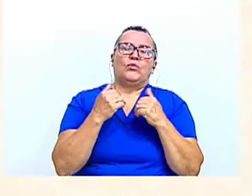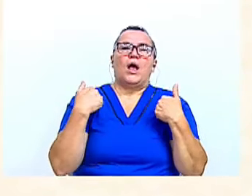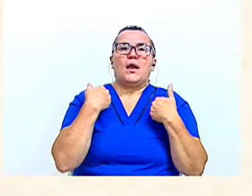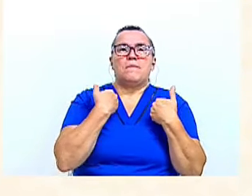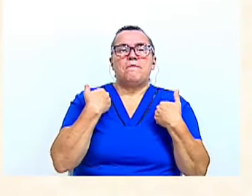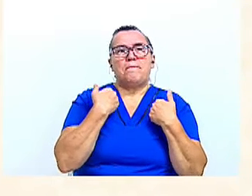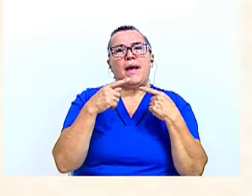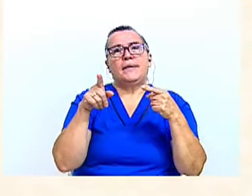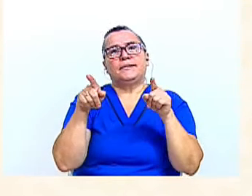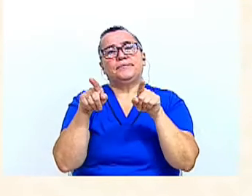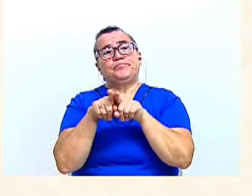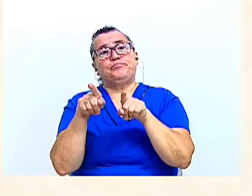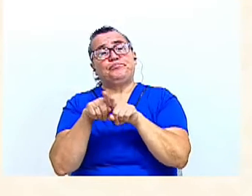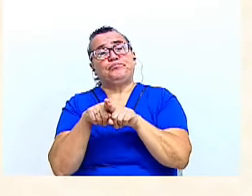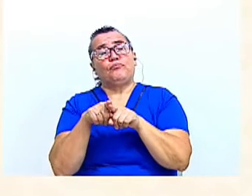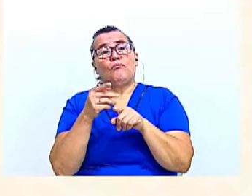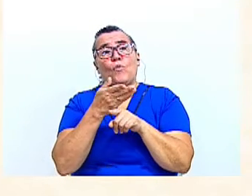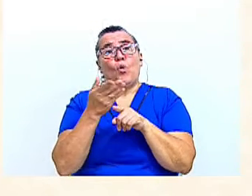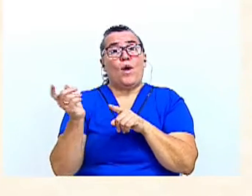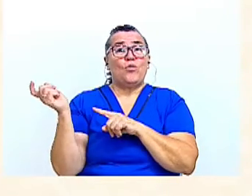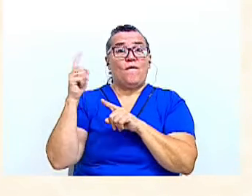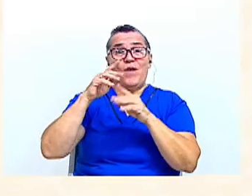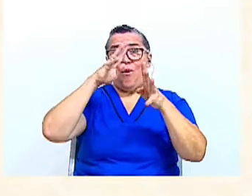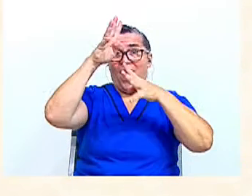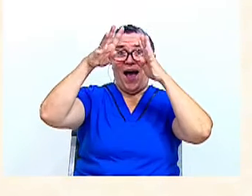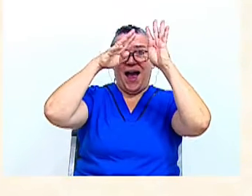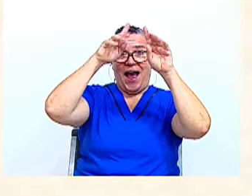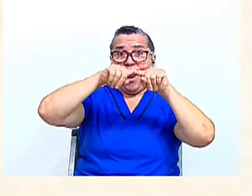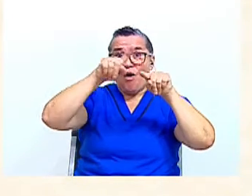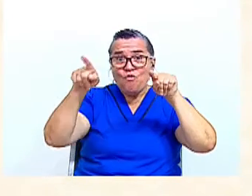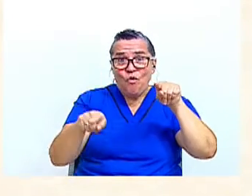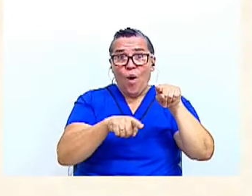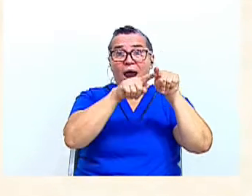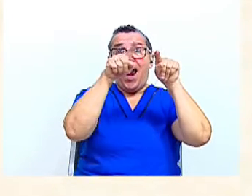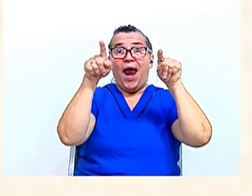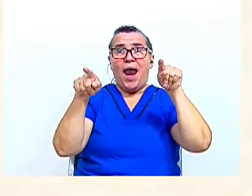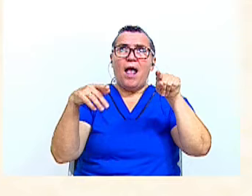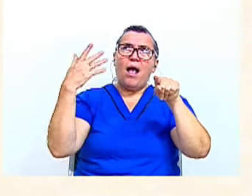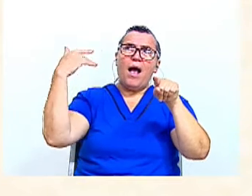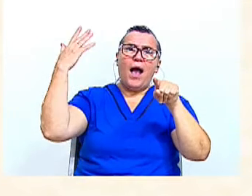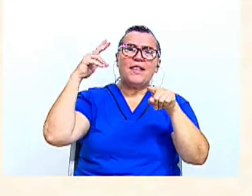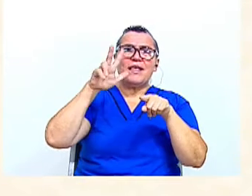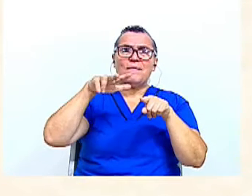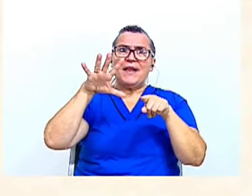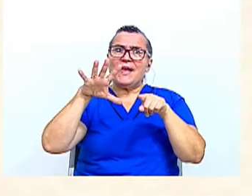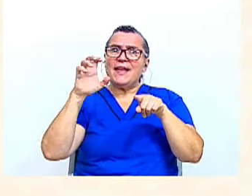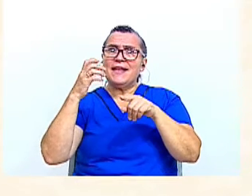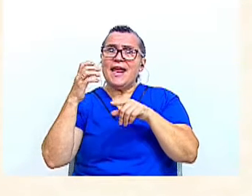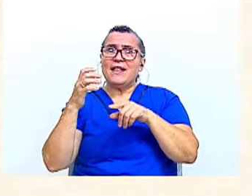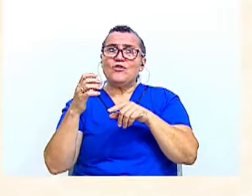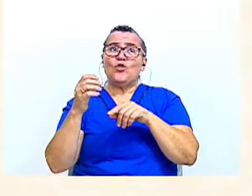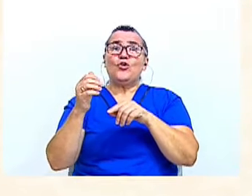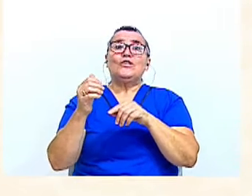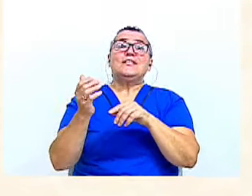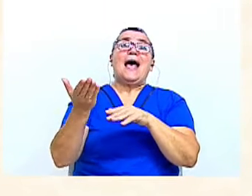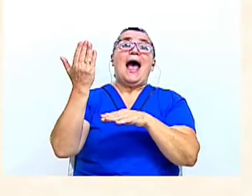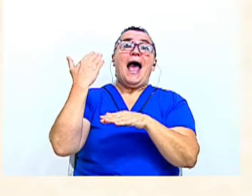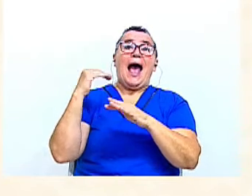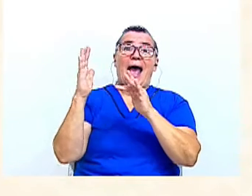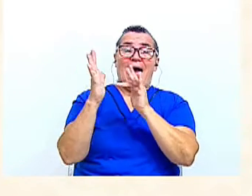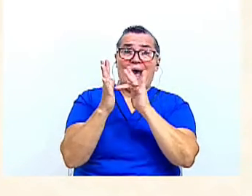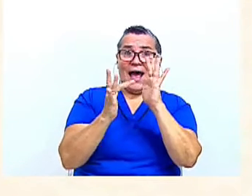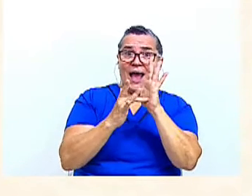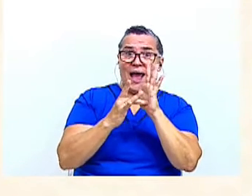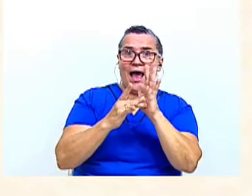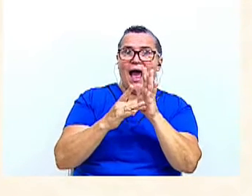animales también cuando vino la invención de la rueda, allá por el 3500 a.C., vemos que